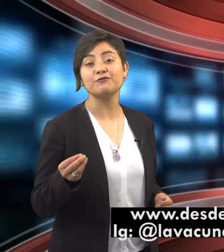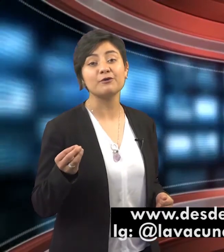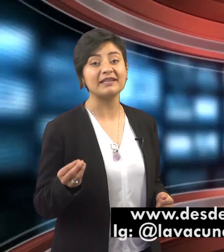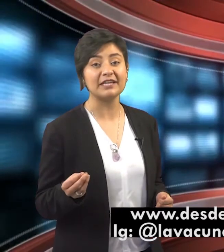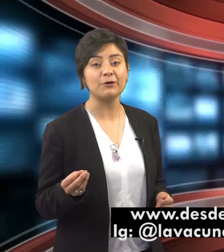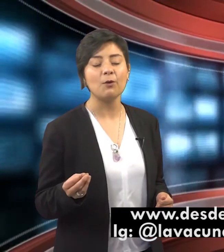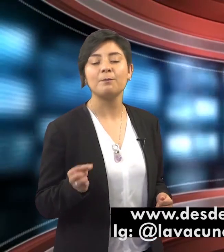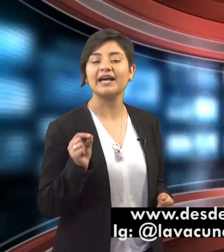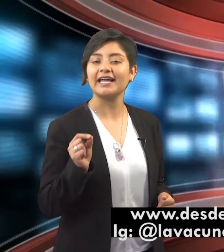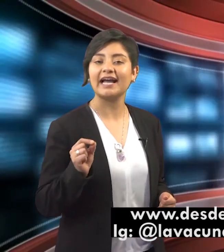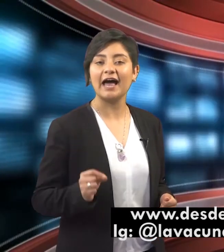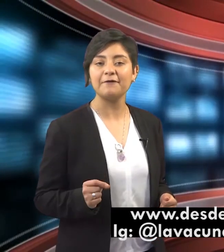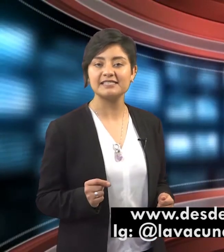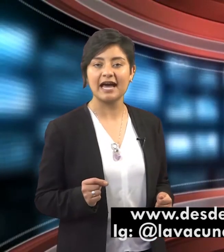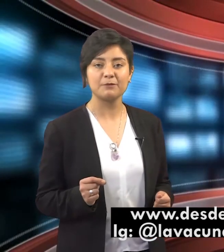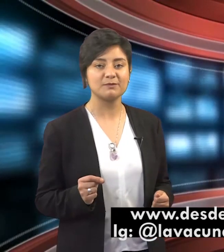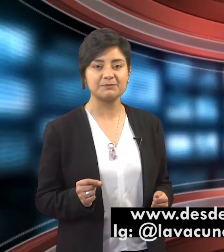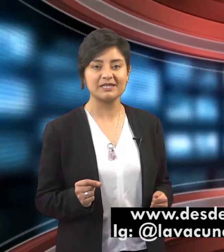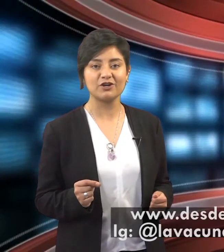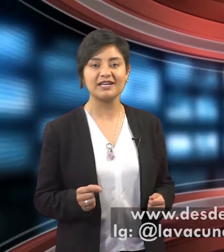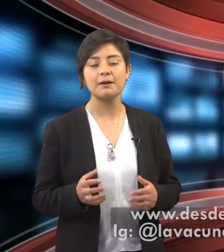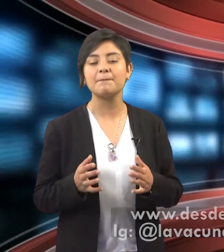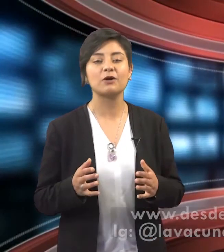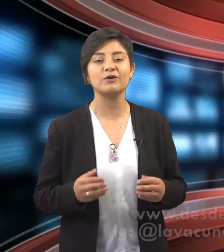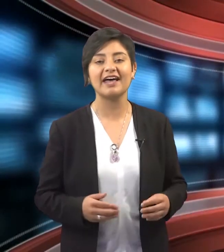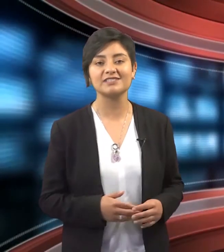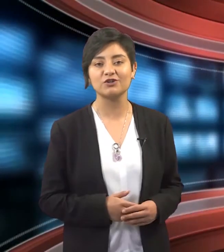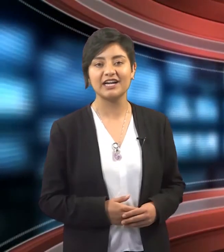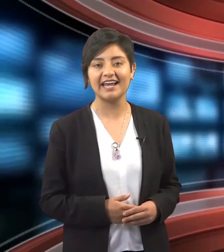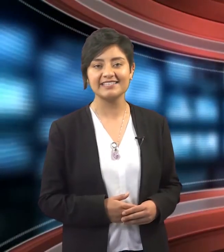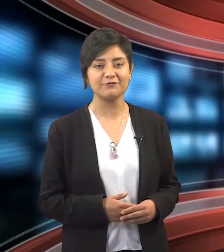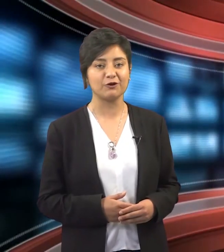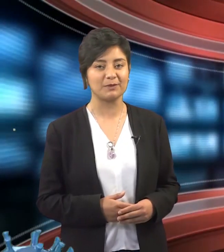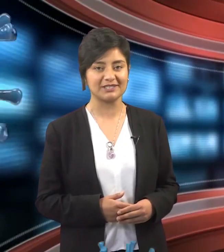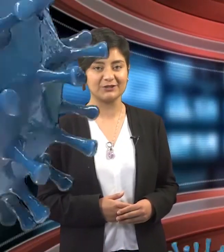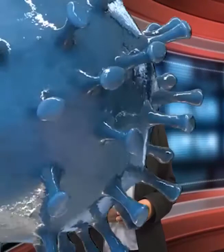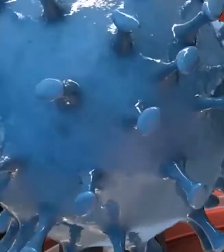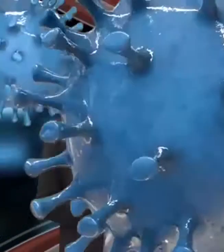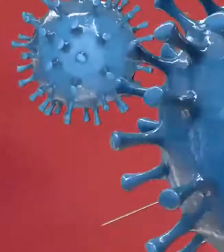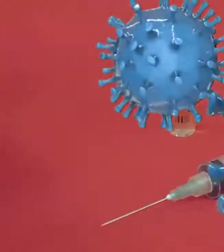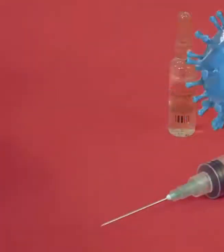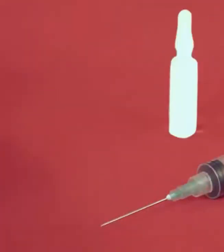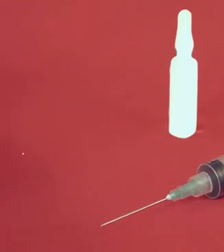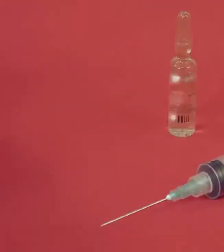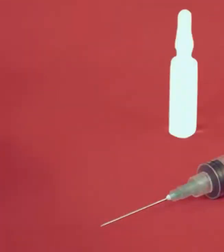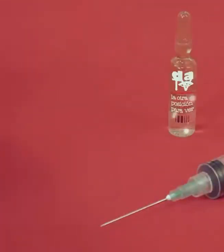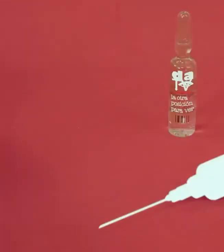compartir nuestro informativo para que cada vez seamos más personas vacunadas contra la desinformación.